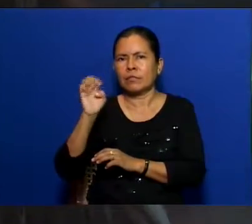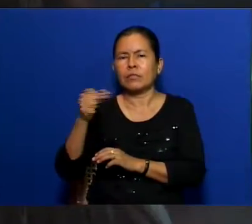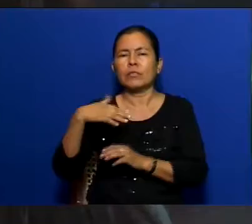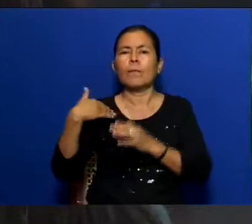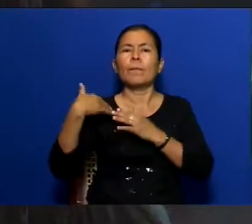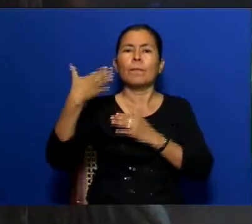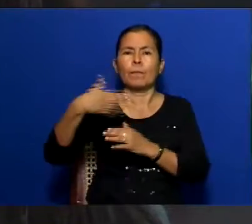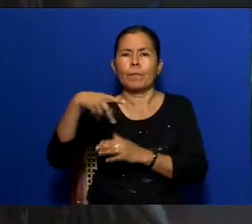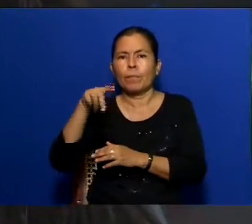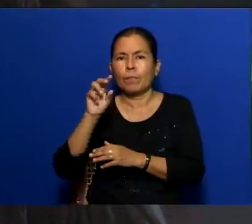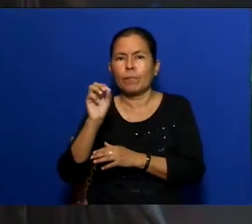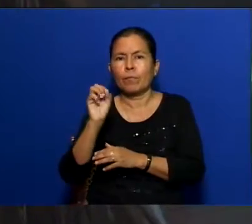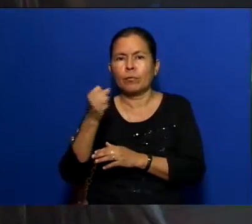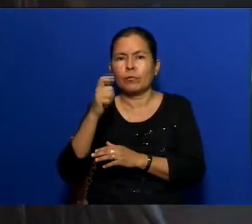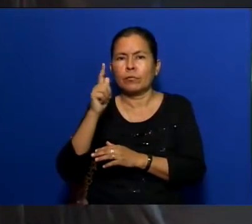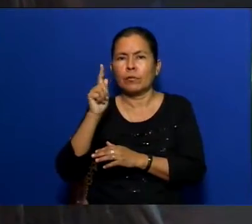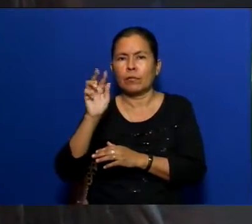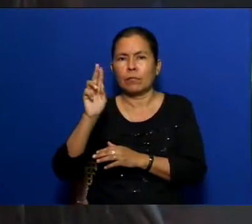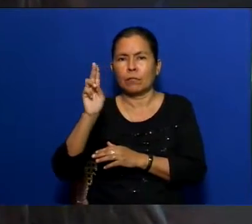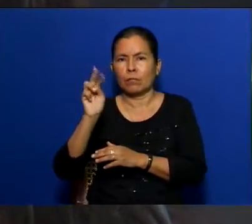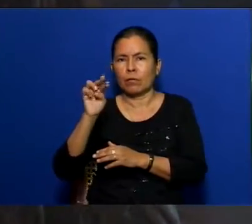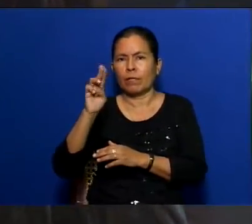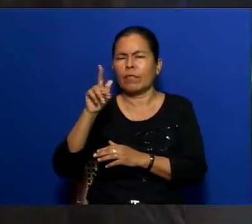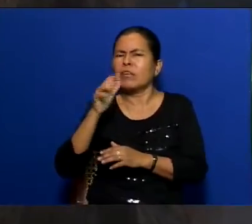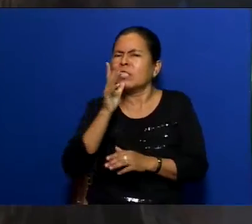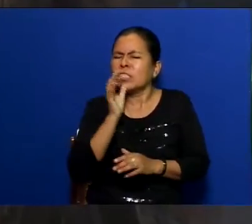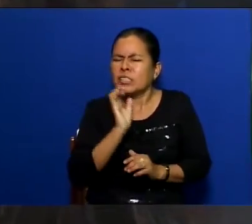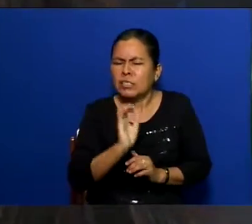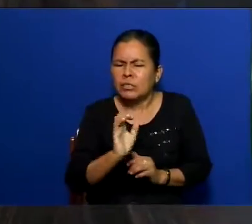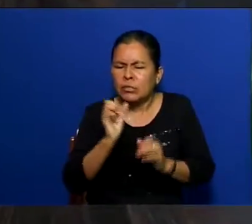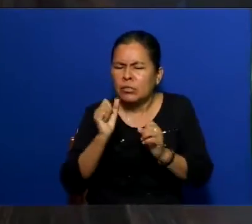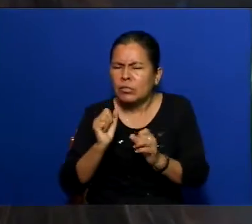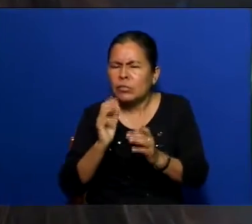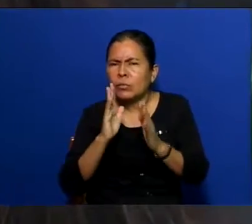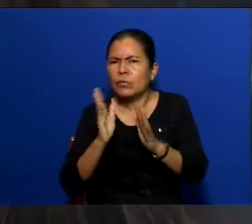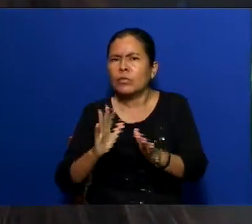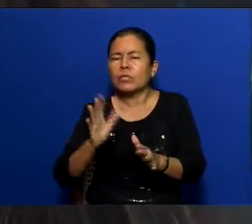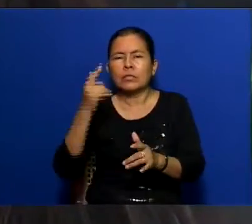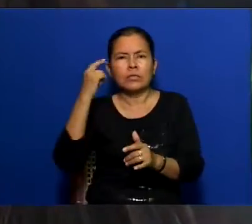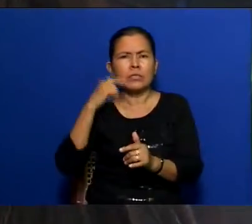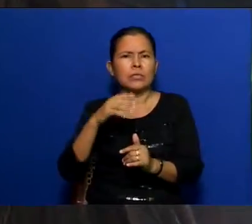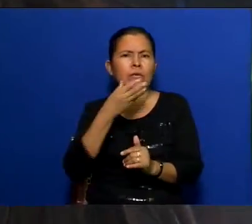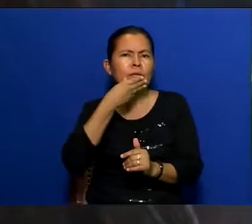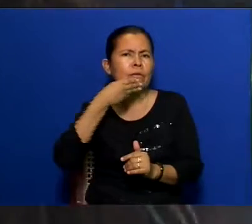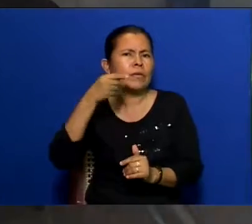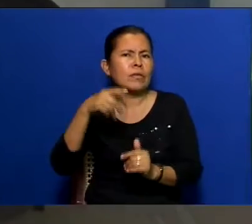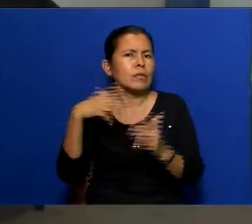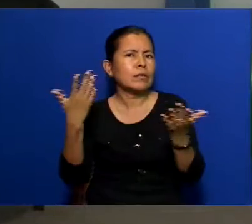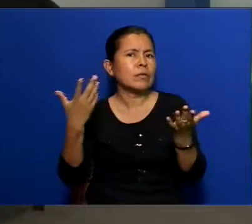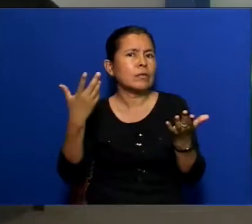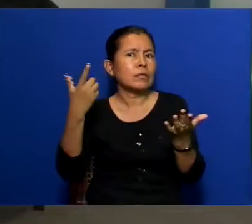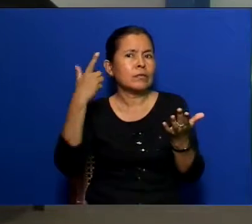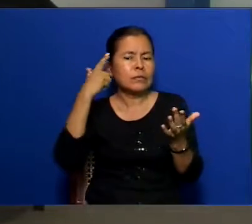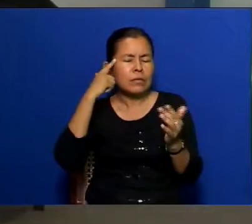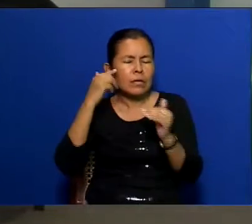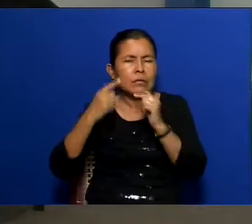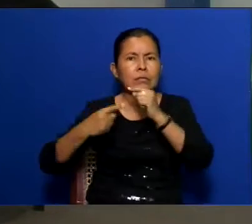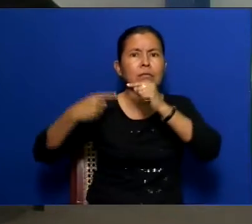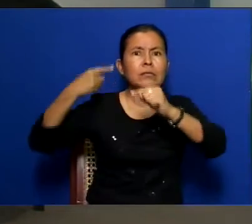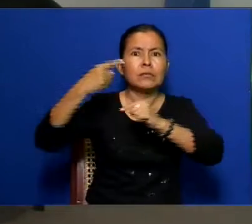estrés postraumático en los niños, en las niñas y los adolescentes, es lo que se conoce con el nombre de